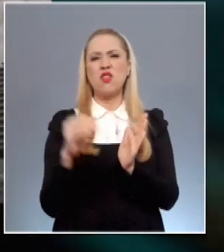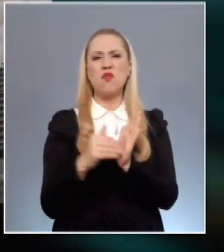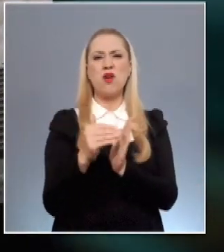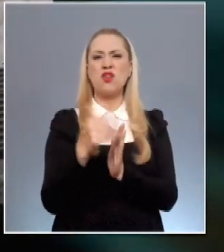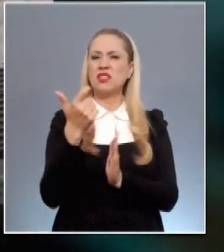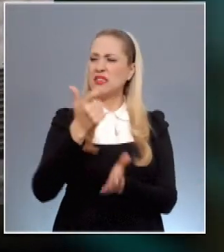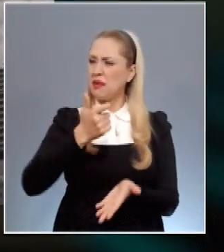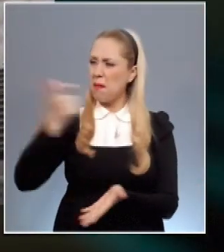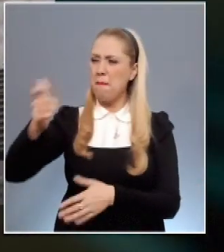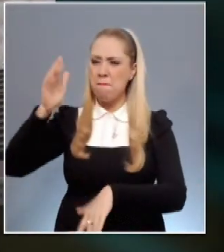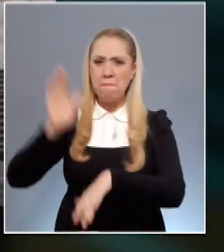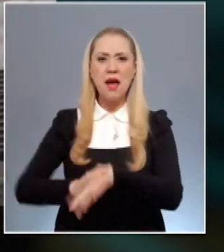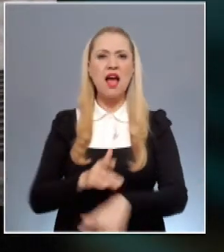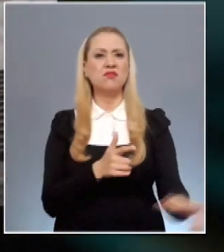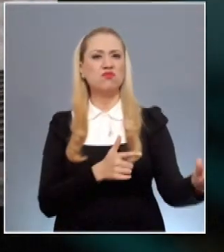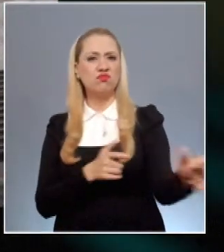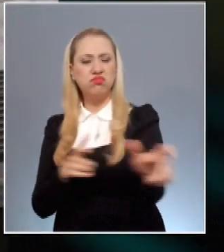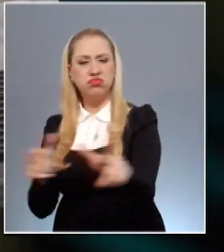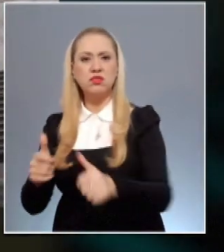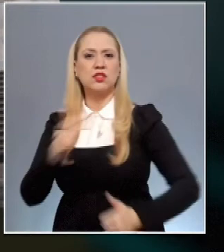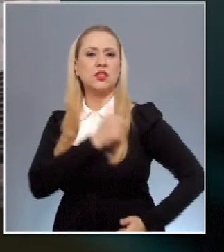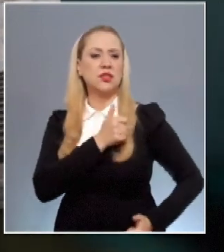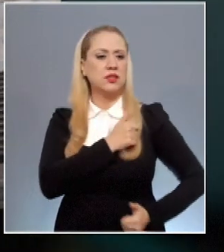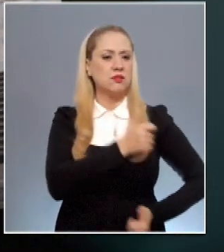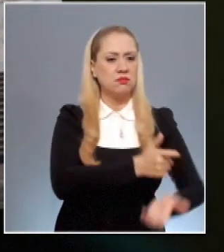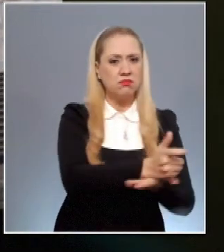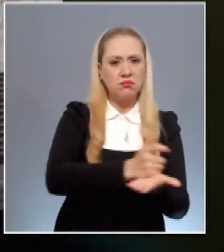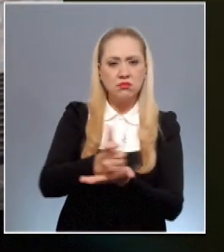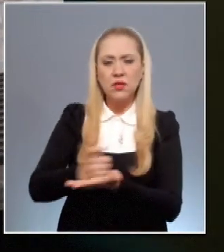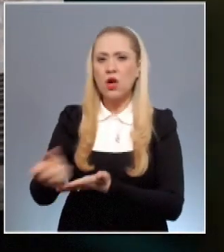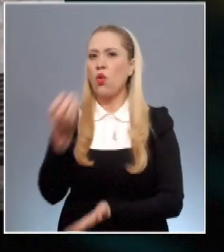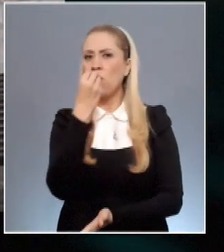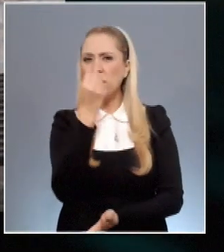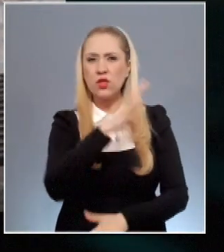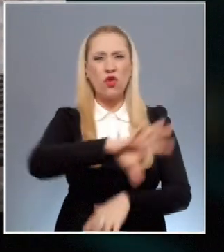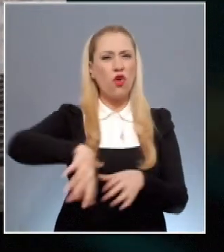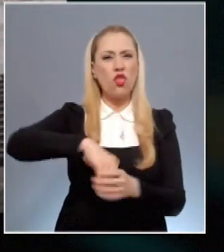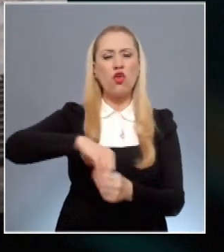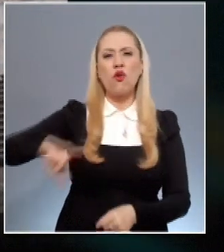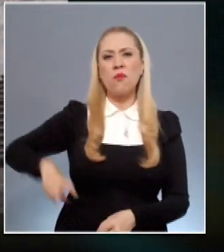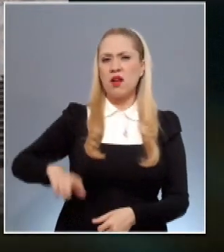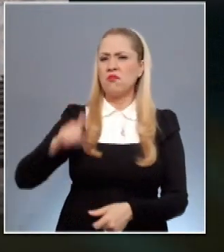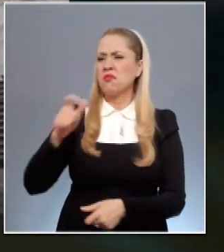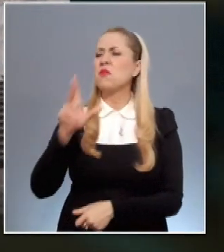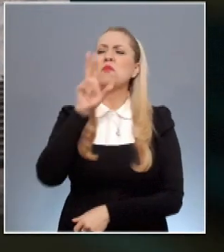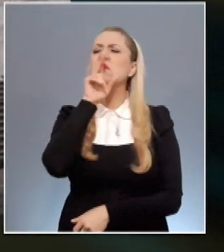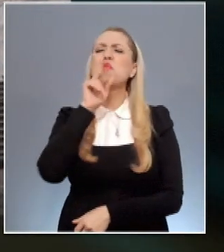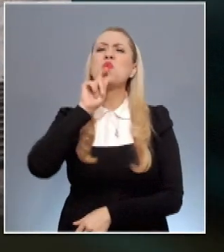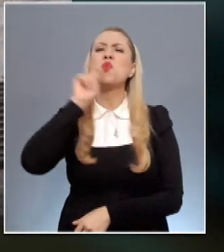para salarios de militares y estabilidad de las funciones gubernamentales. Poder Informativo, Mario López Peña.